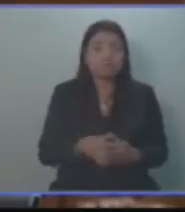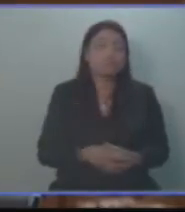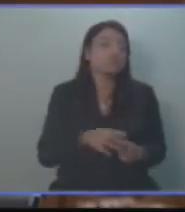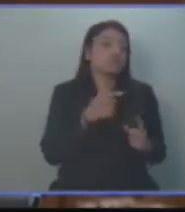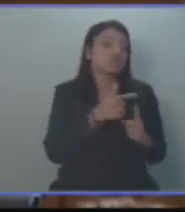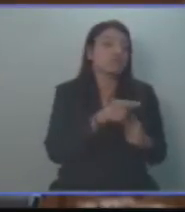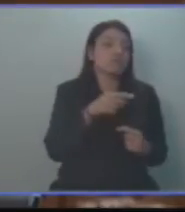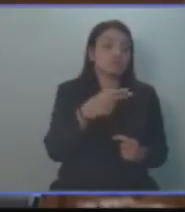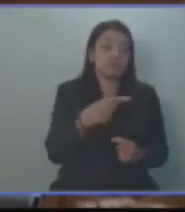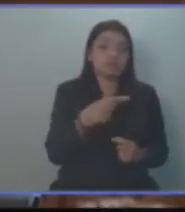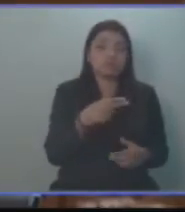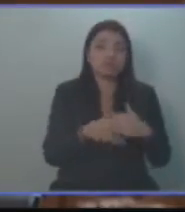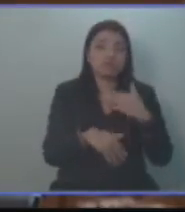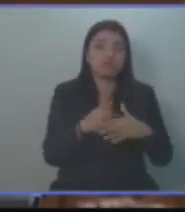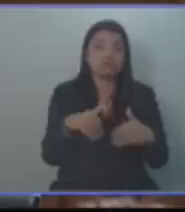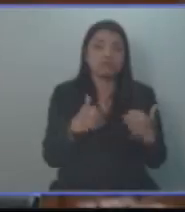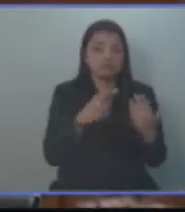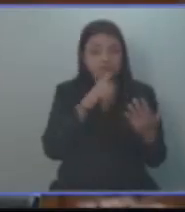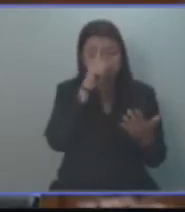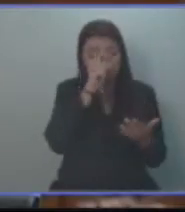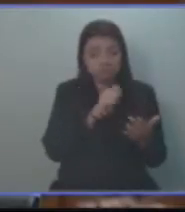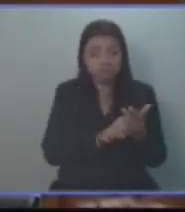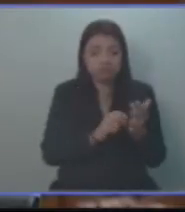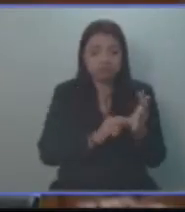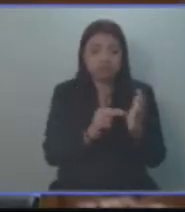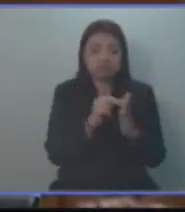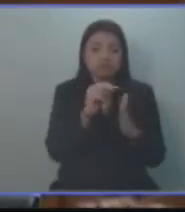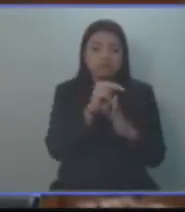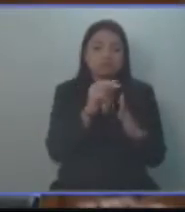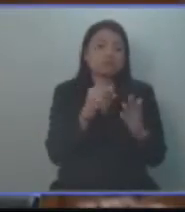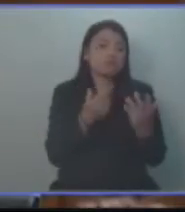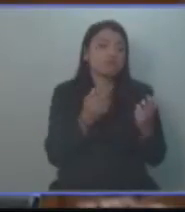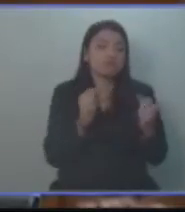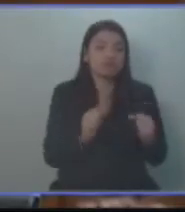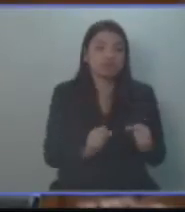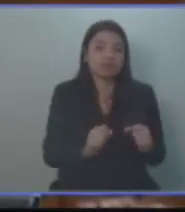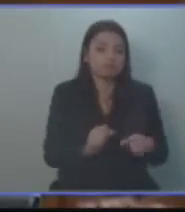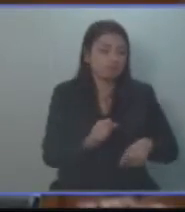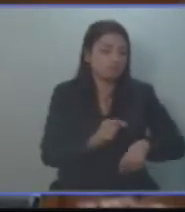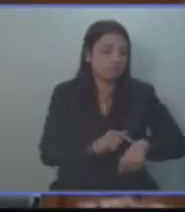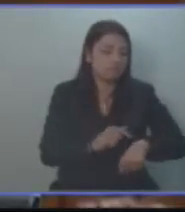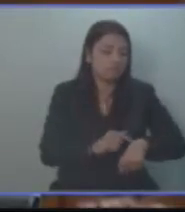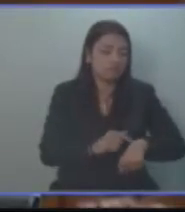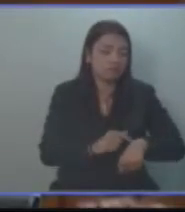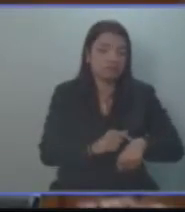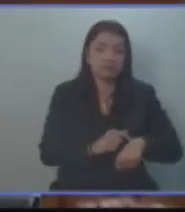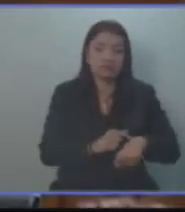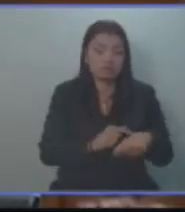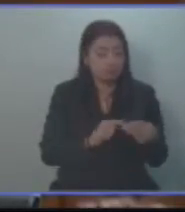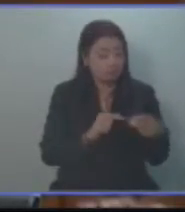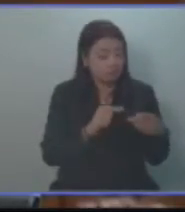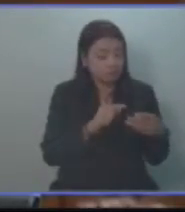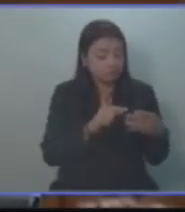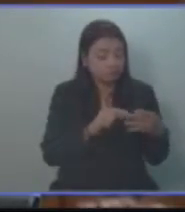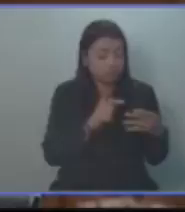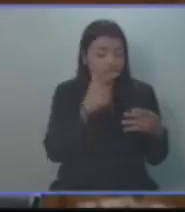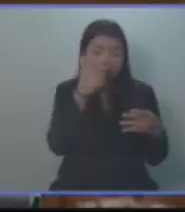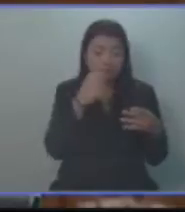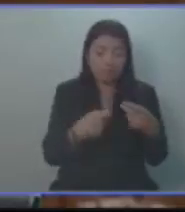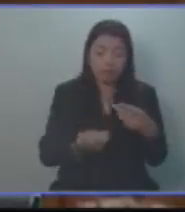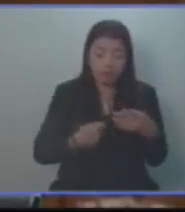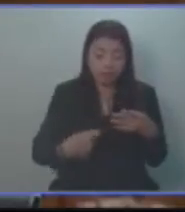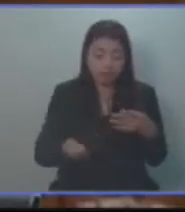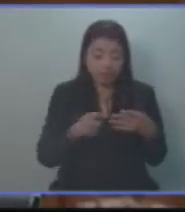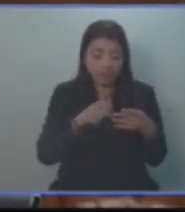H, entregar las notas finales del año académico a cada residente a más tardar la segunda semana del mes de diciembre de